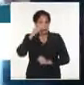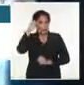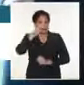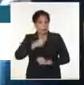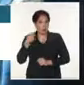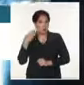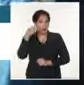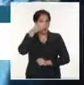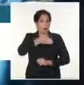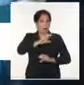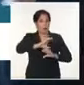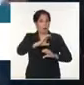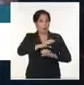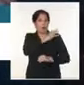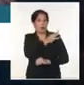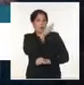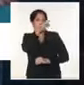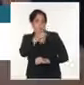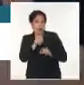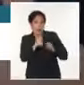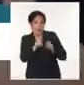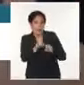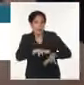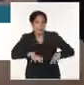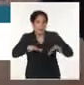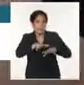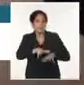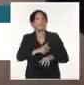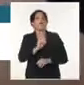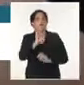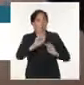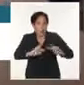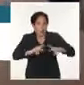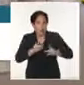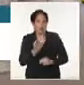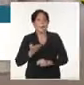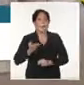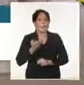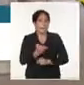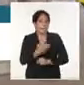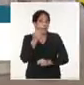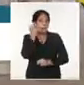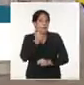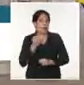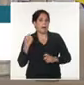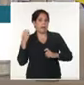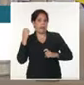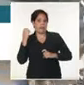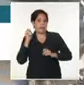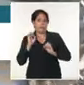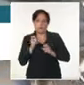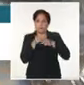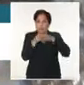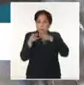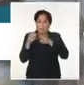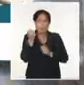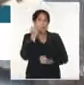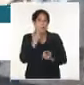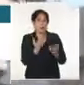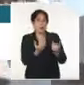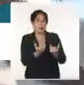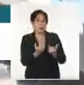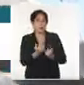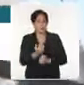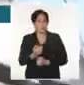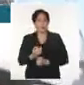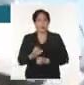cumbre en calidad de invitado y en ese contexto, una vez más, pidió más armamento para Kiev. La intervención de Biden fue observada